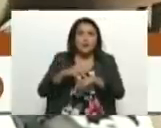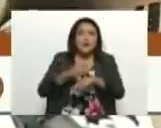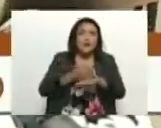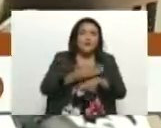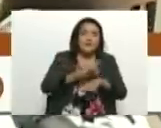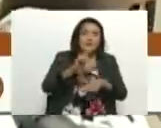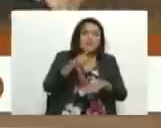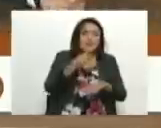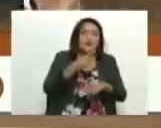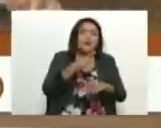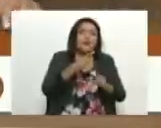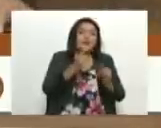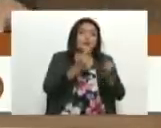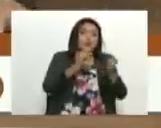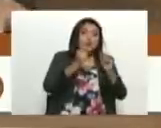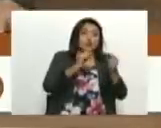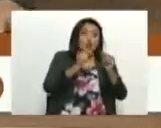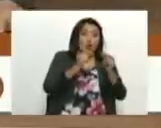decretó además la urgencia